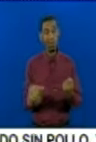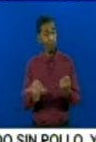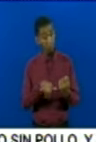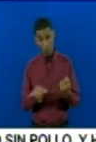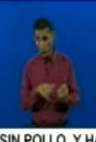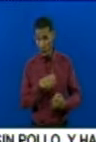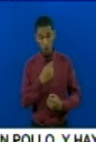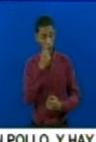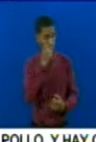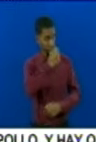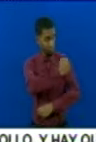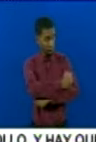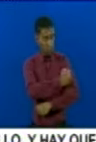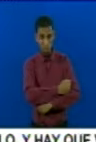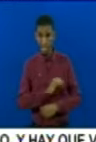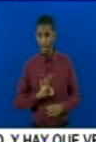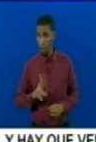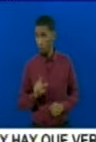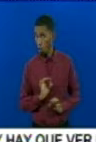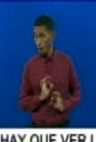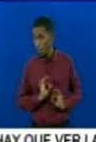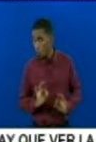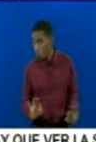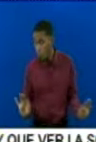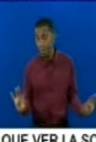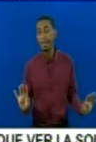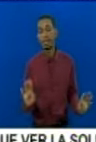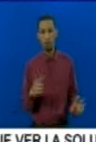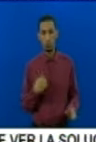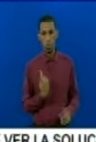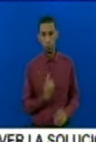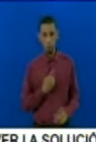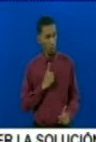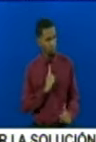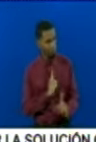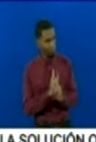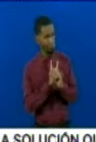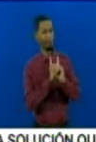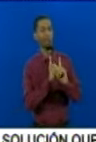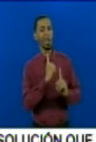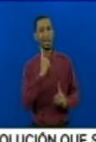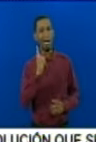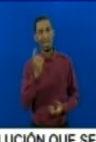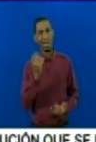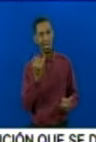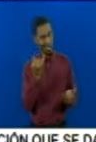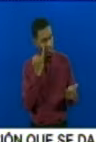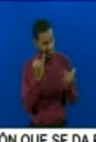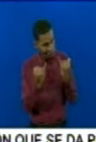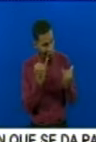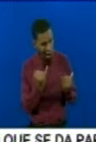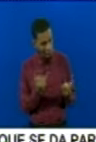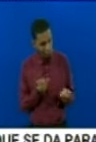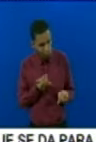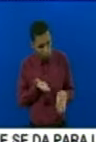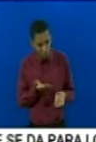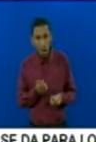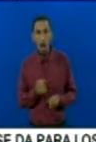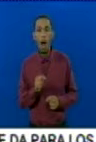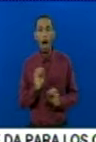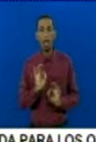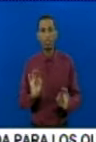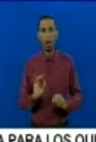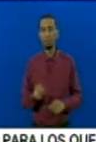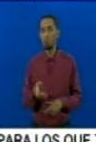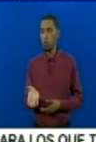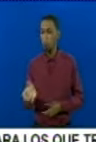otra esfera de la población que interviene en alguna acción delictiva de este tipo, pues bueno, encuentran siempre la